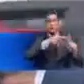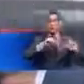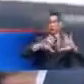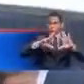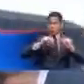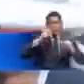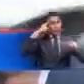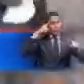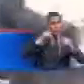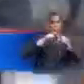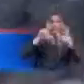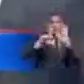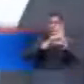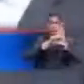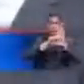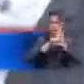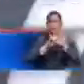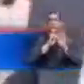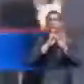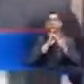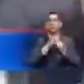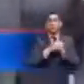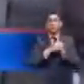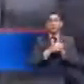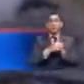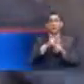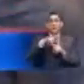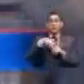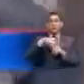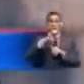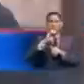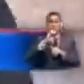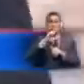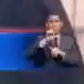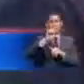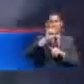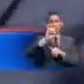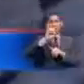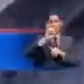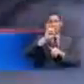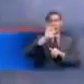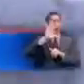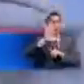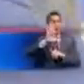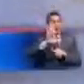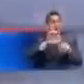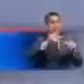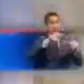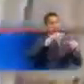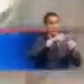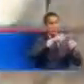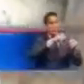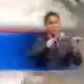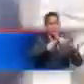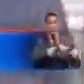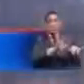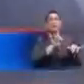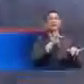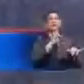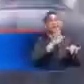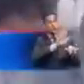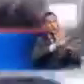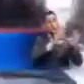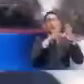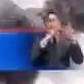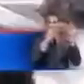y jurisdicciones norteamericanas. Carlos Polit llegó al Tribunal de Justicia de Miami en Estados Unidos, acompañado de su esposa y con